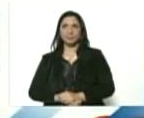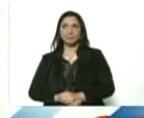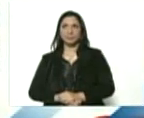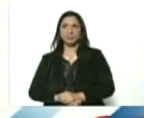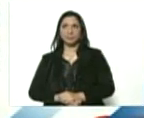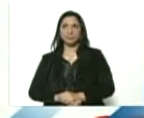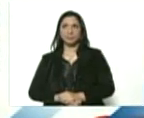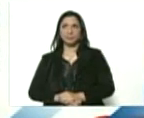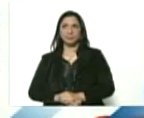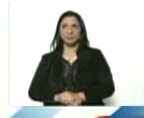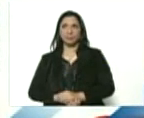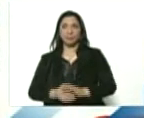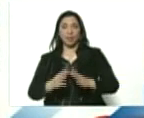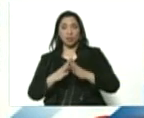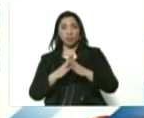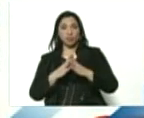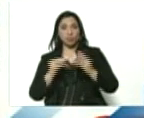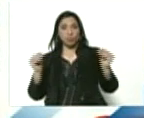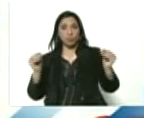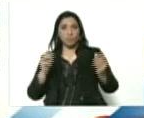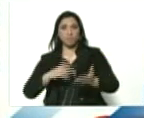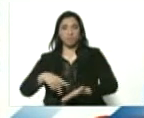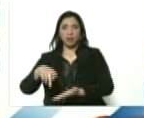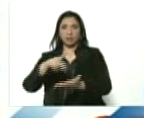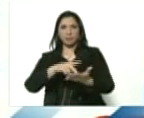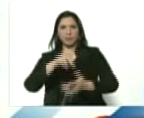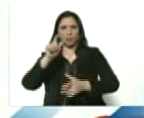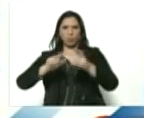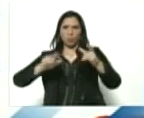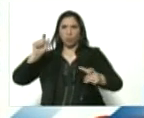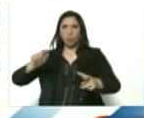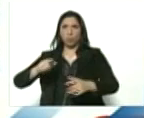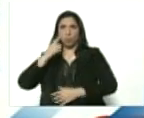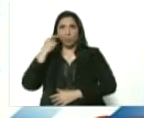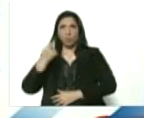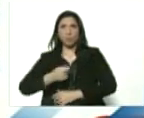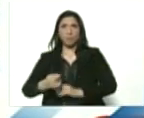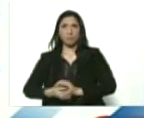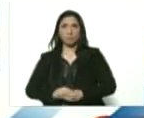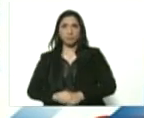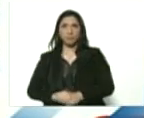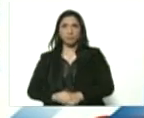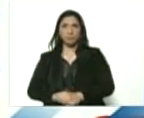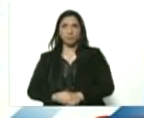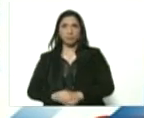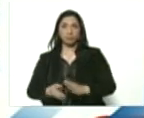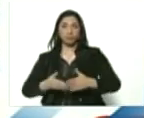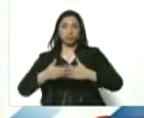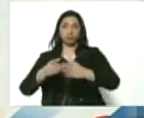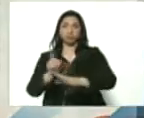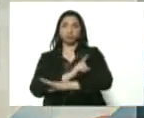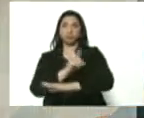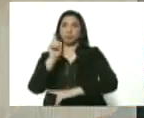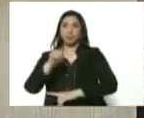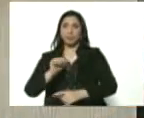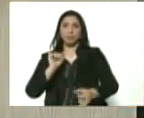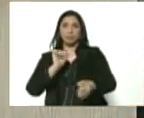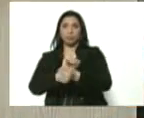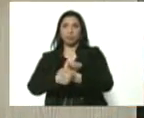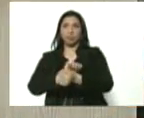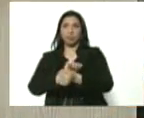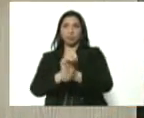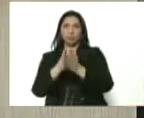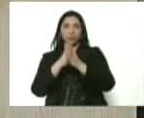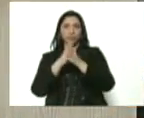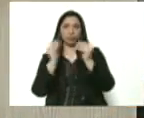a todos los que participaron en el lanzamiento en la lancha rápida y también tenemos capturados a